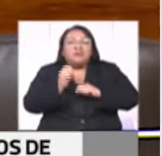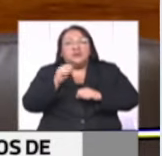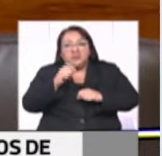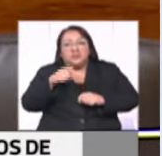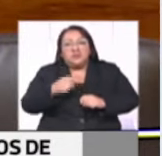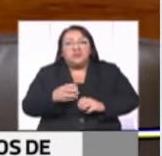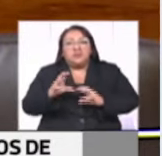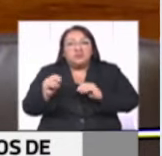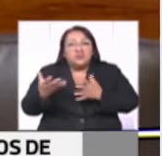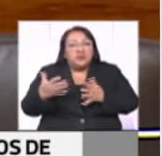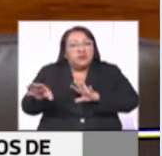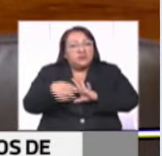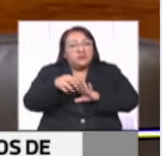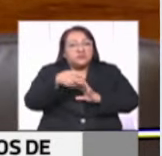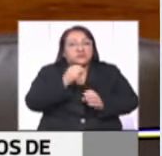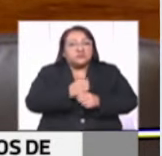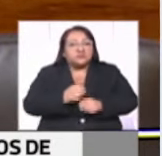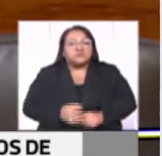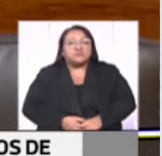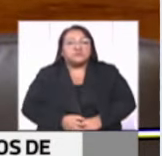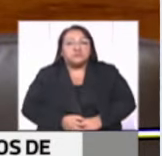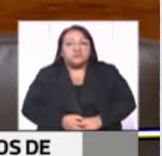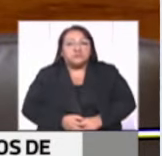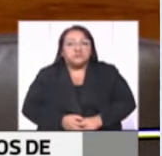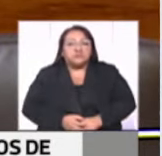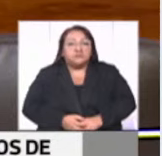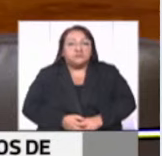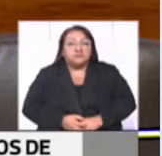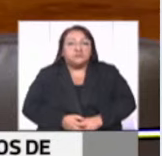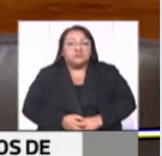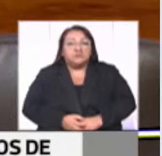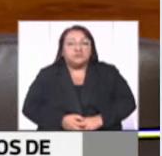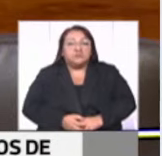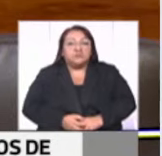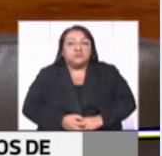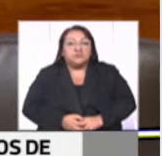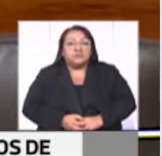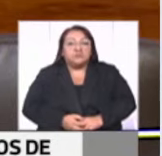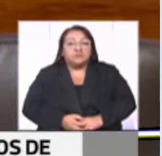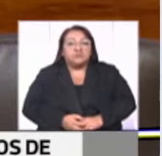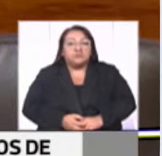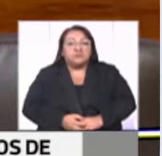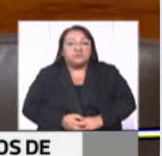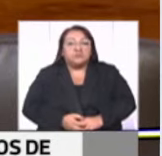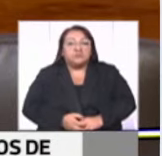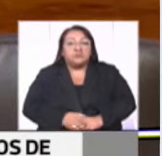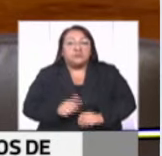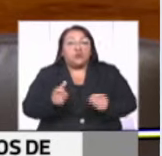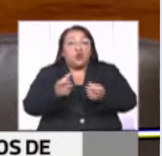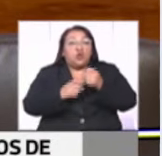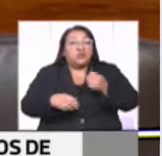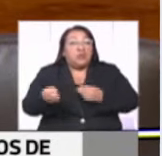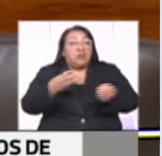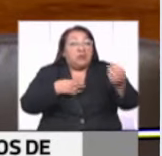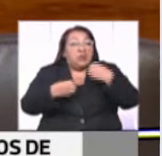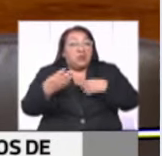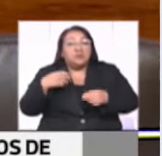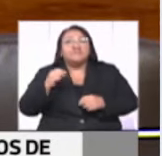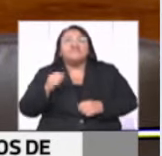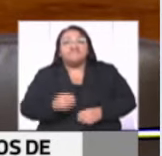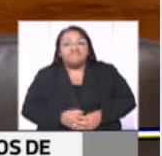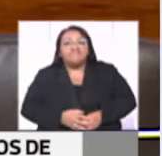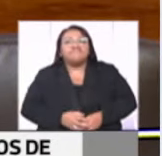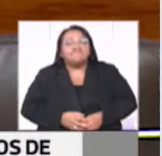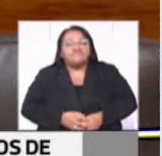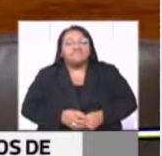recogió muchas cosas que él ha trabajado. Y repito, las medidas de más colegas han mencionado que deberíamos